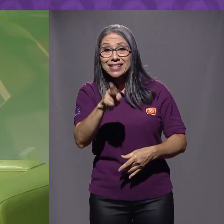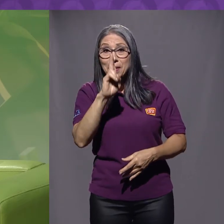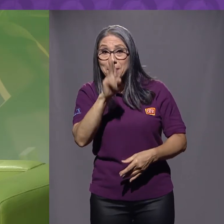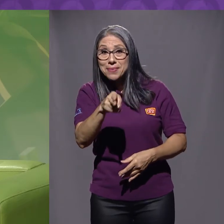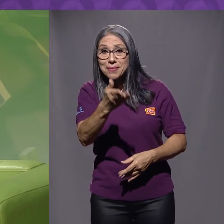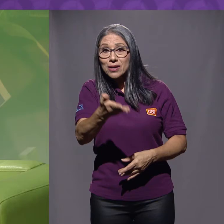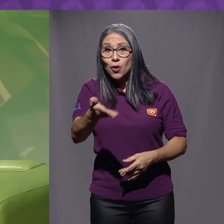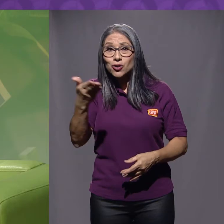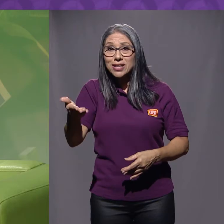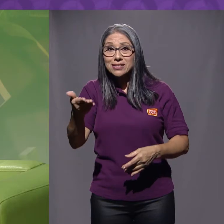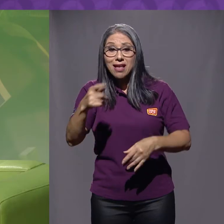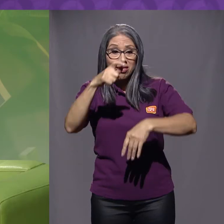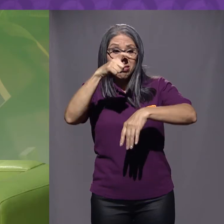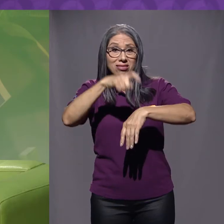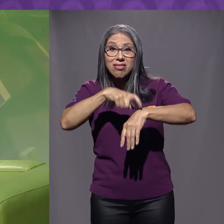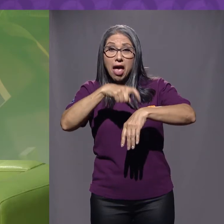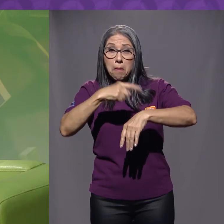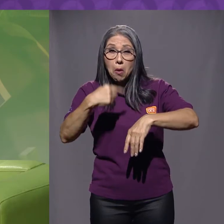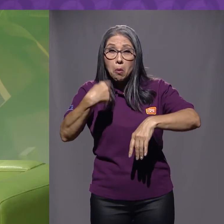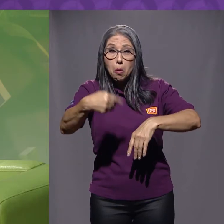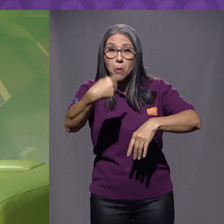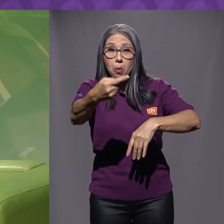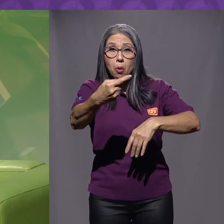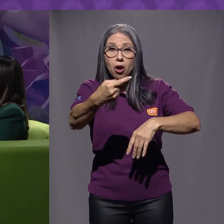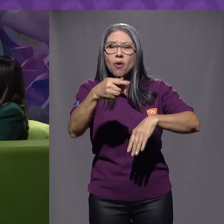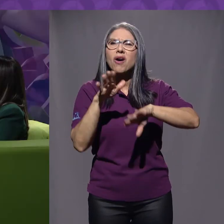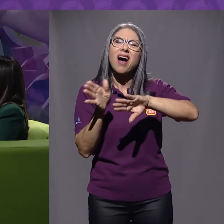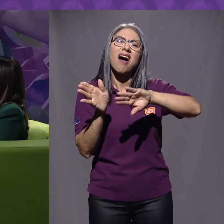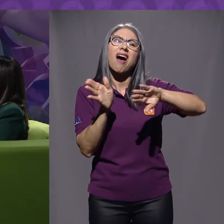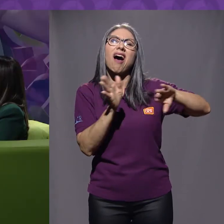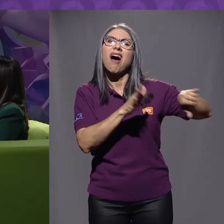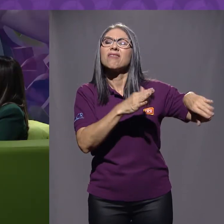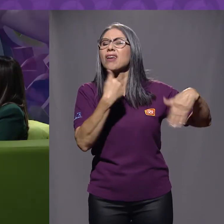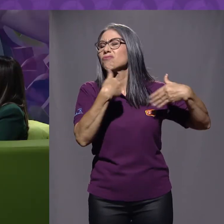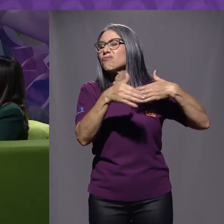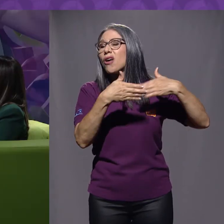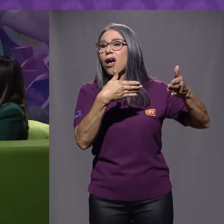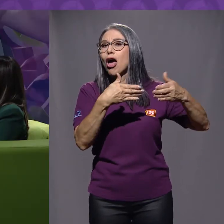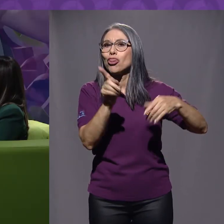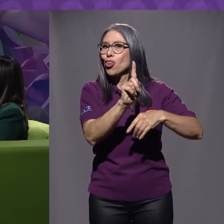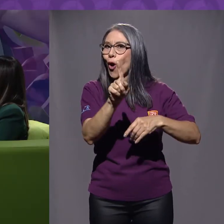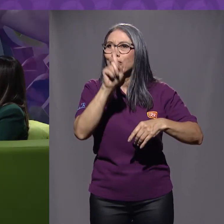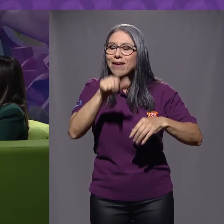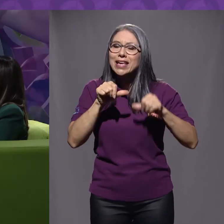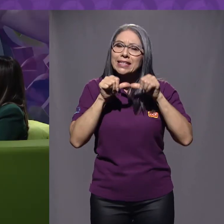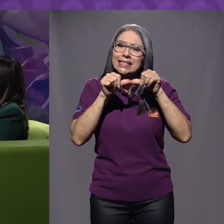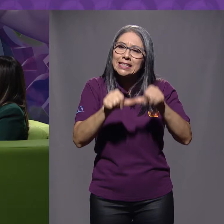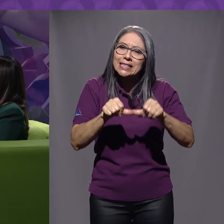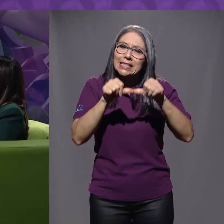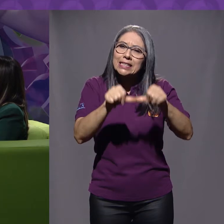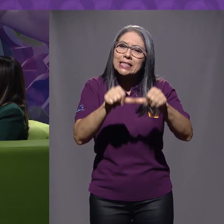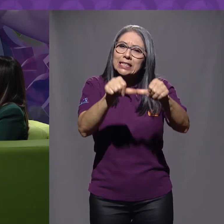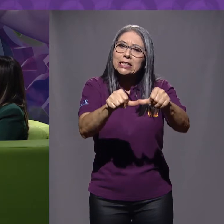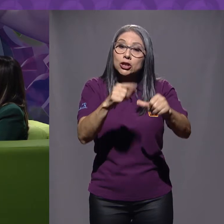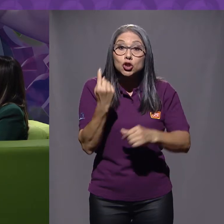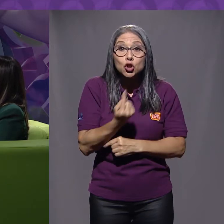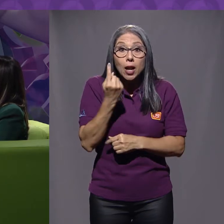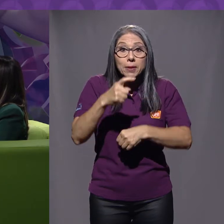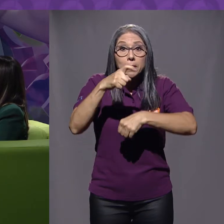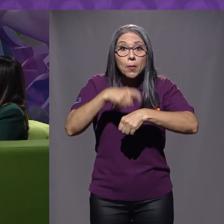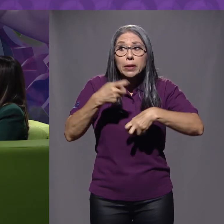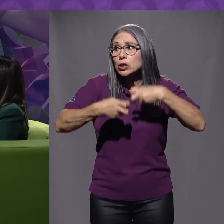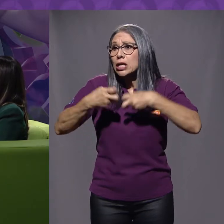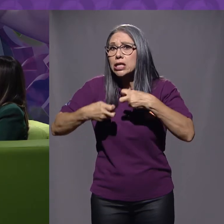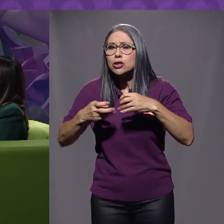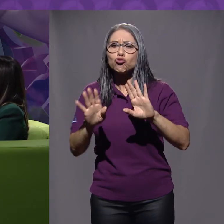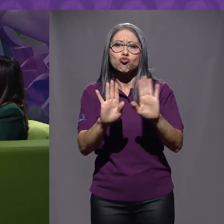estarlo recalcando y no dejarlo de lado y no utilizarlo solo en crisis, sino que tenemos ese aprendizaje de que permanentemente